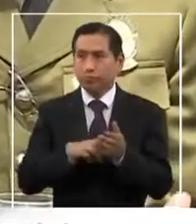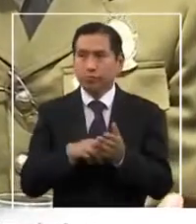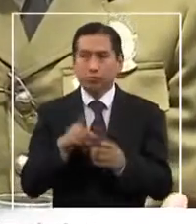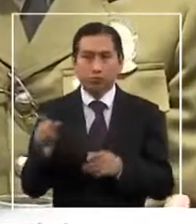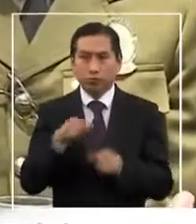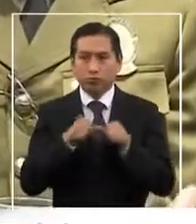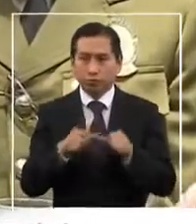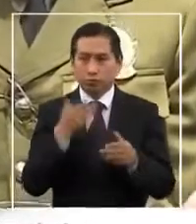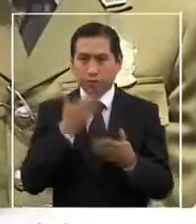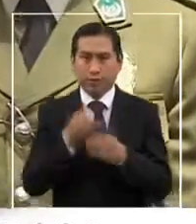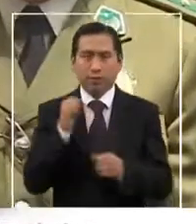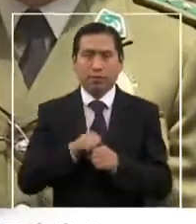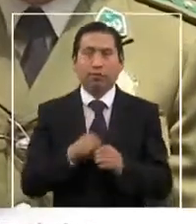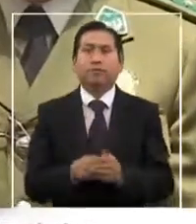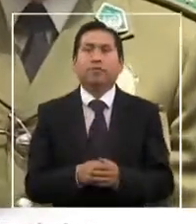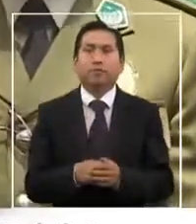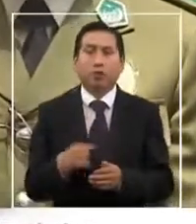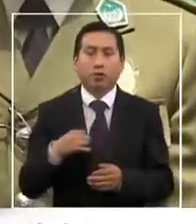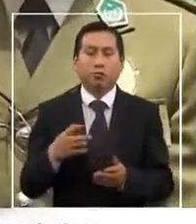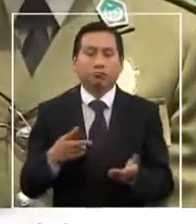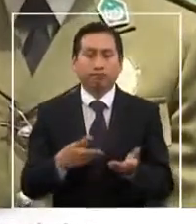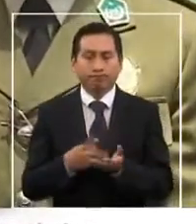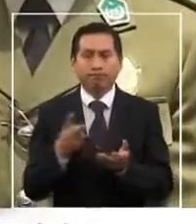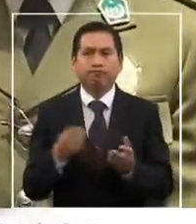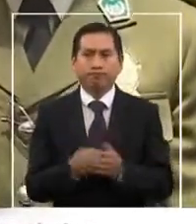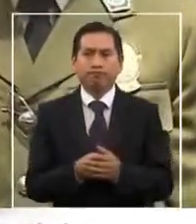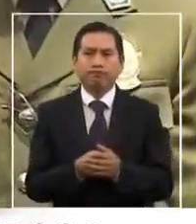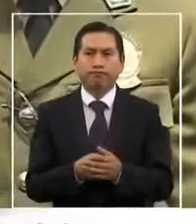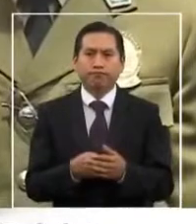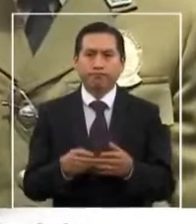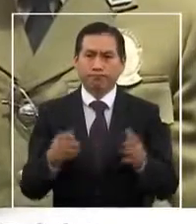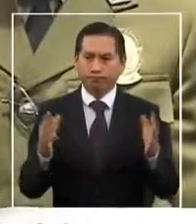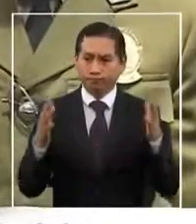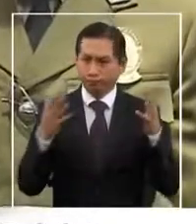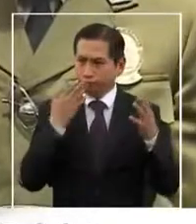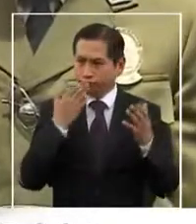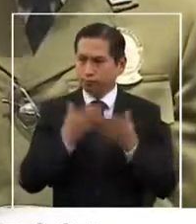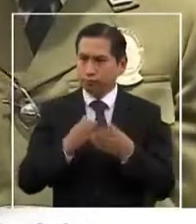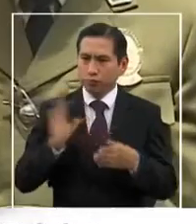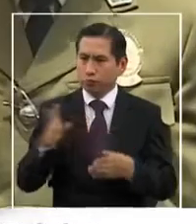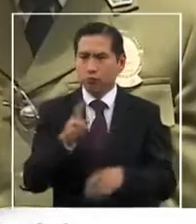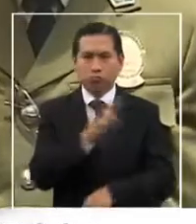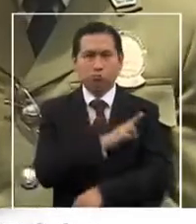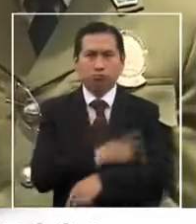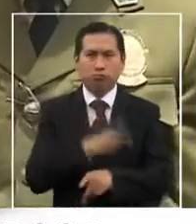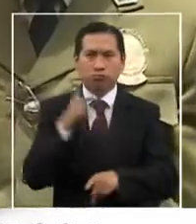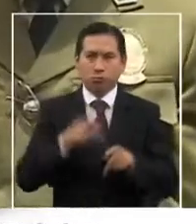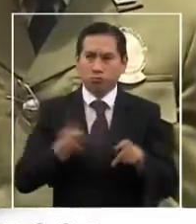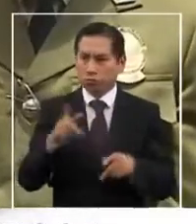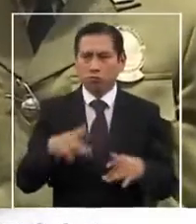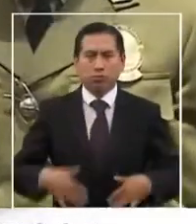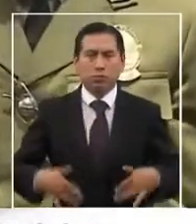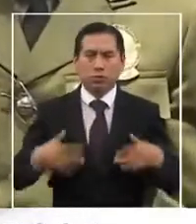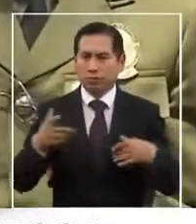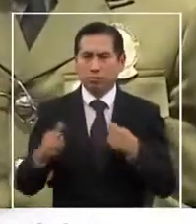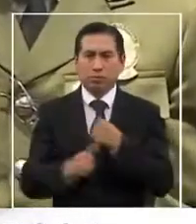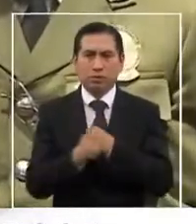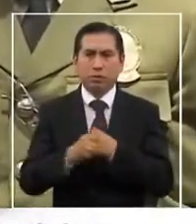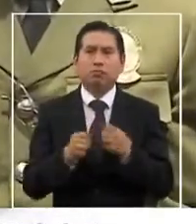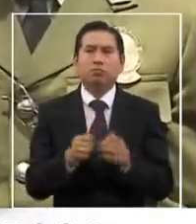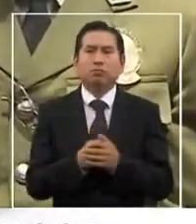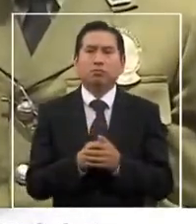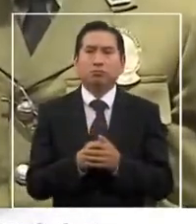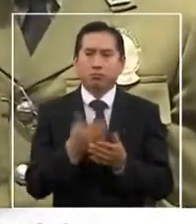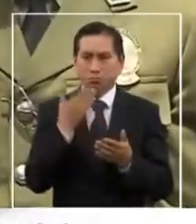sigan haciendo este buen trabajo. Yo realmente quiero un aplauso para esta valiente gente que pone su vida en riesgo por